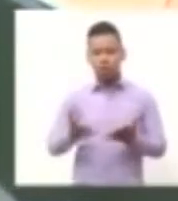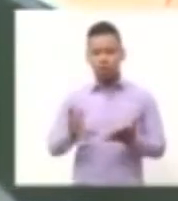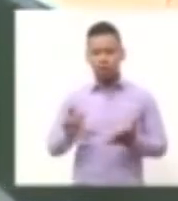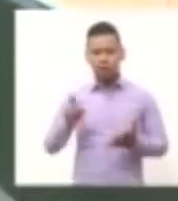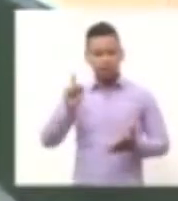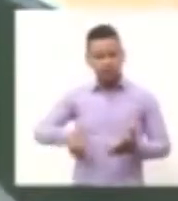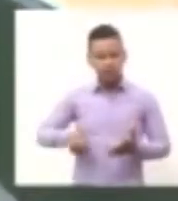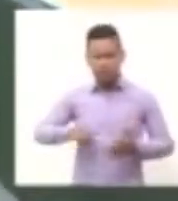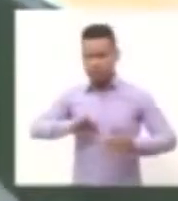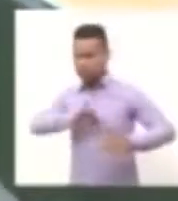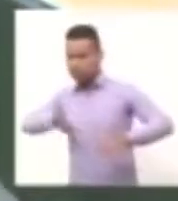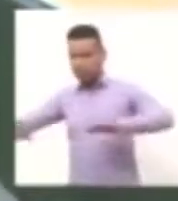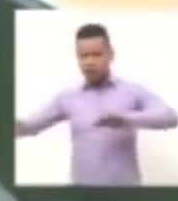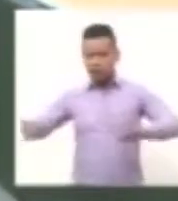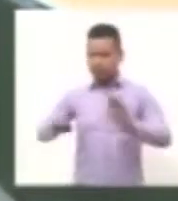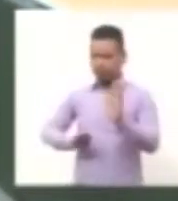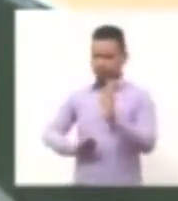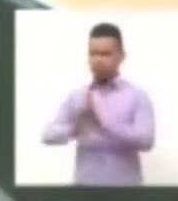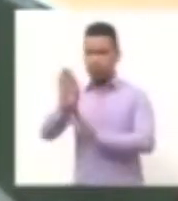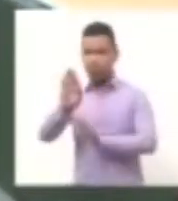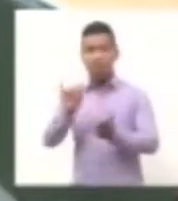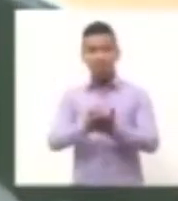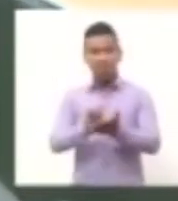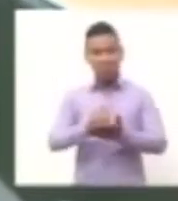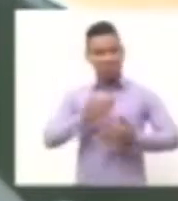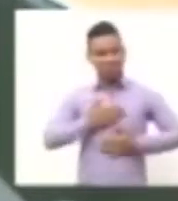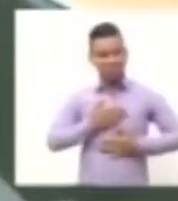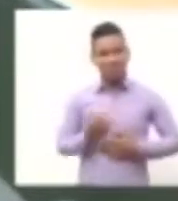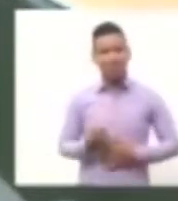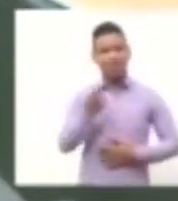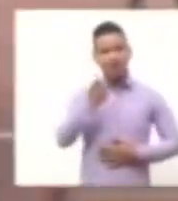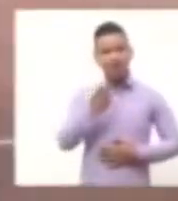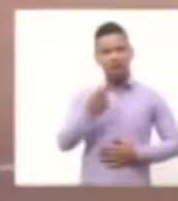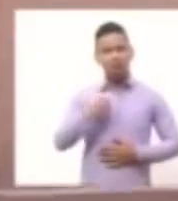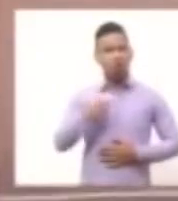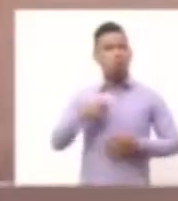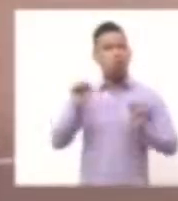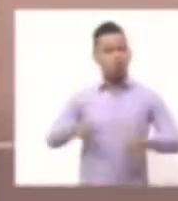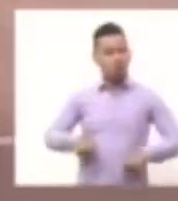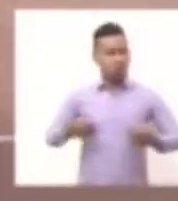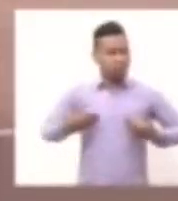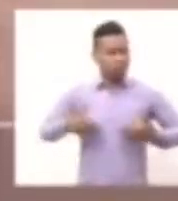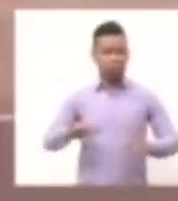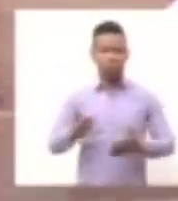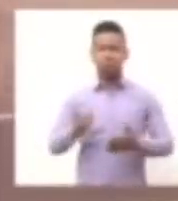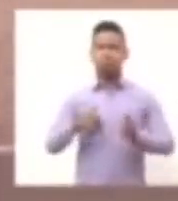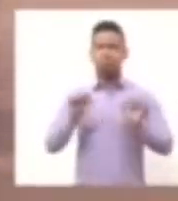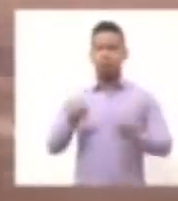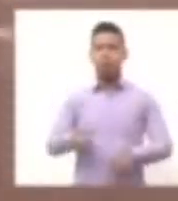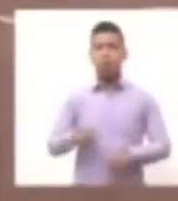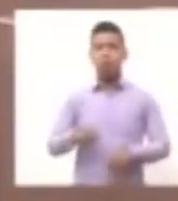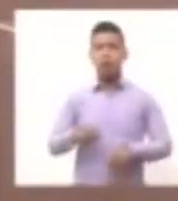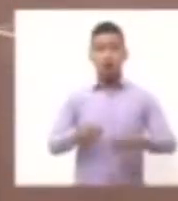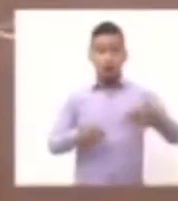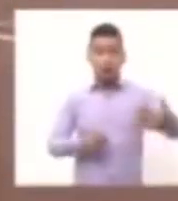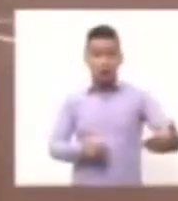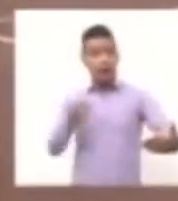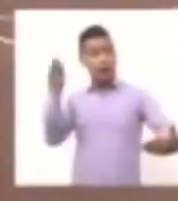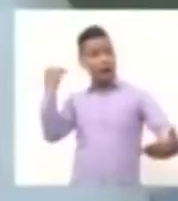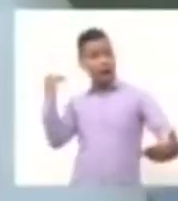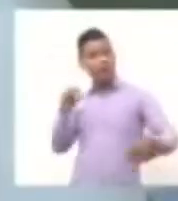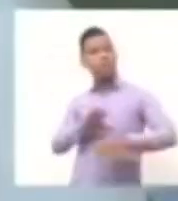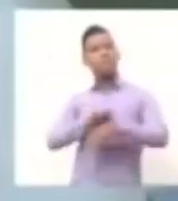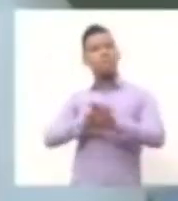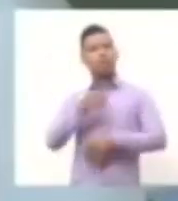no, yo estoy jugando el tenis para enseñar a la gente que se puede hacer cualquier cosa, ¿no? Cuando pequeña, su médico le dijo que no podría